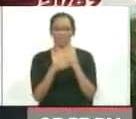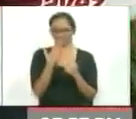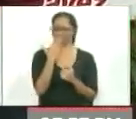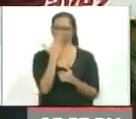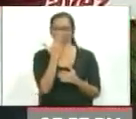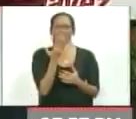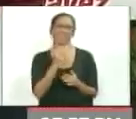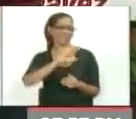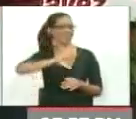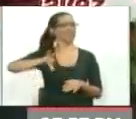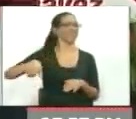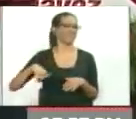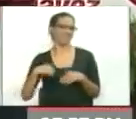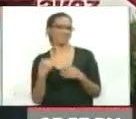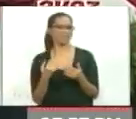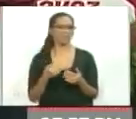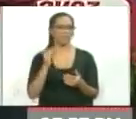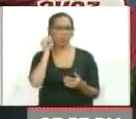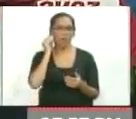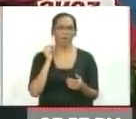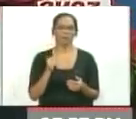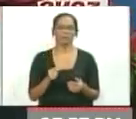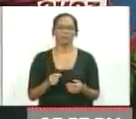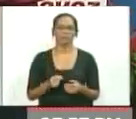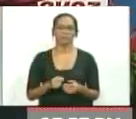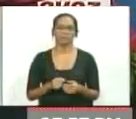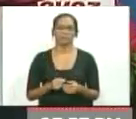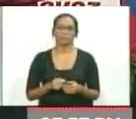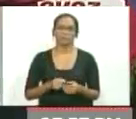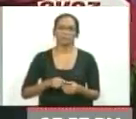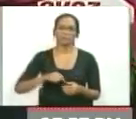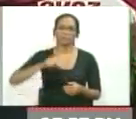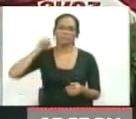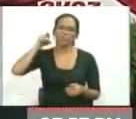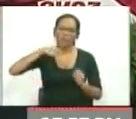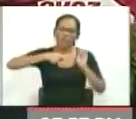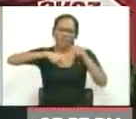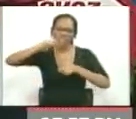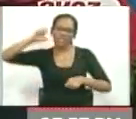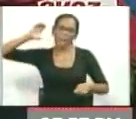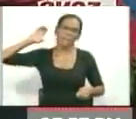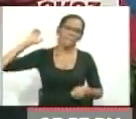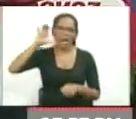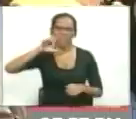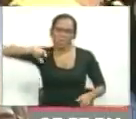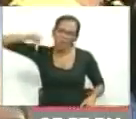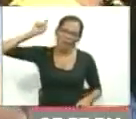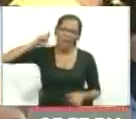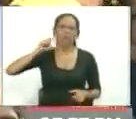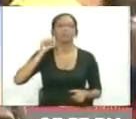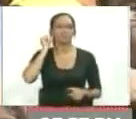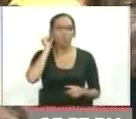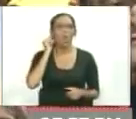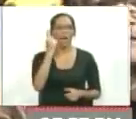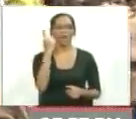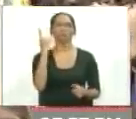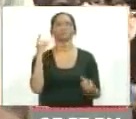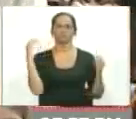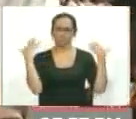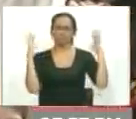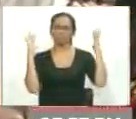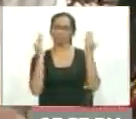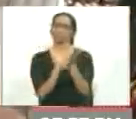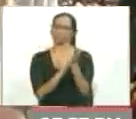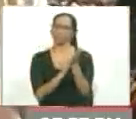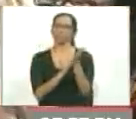le apartaba. Y esta señora le decía, de vendepatria para abajo. Tenía que ser mujer primero. En verdad